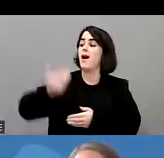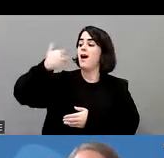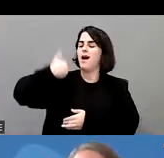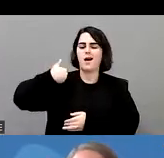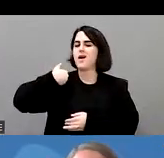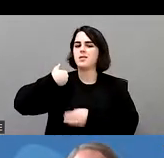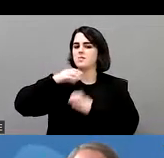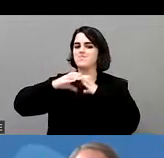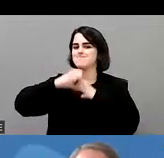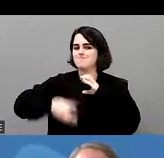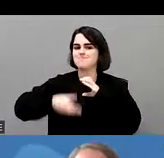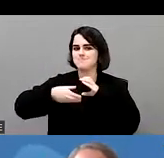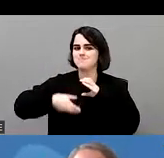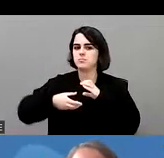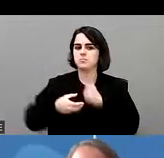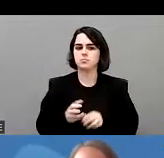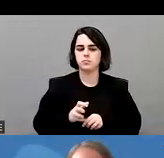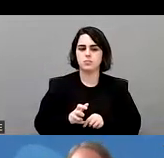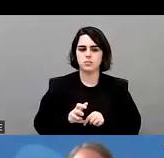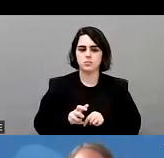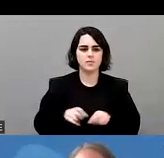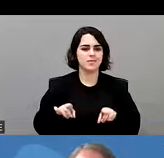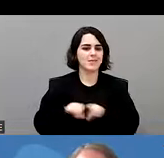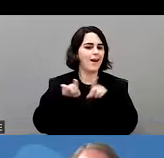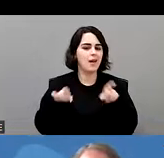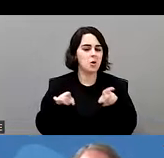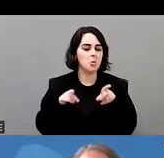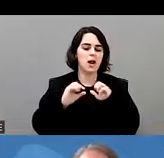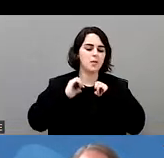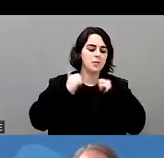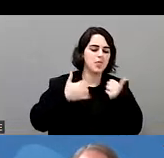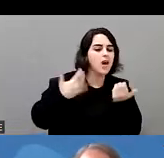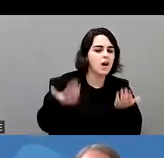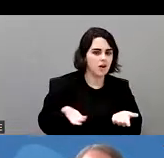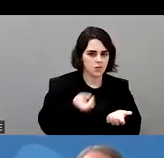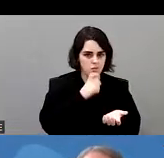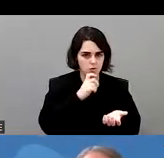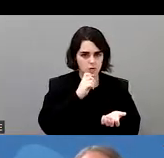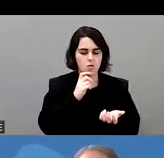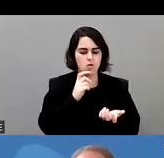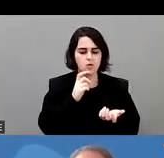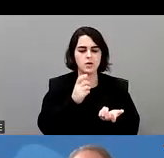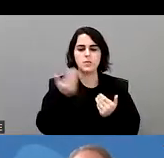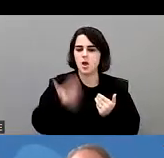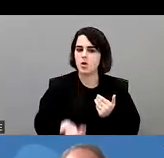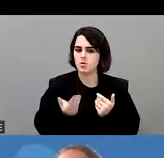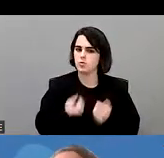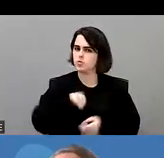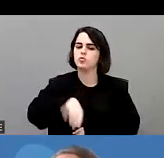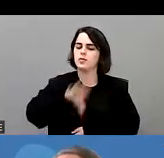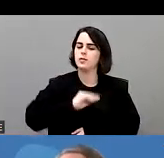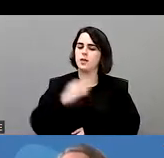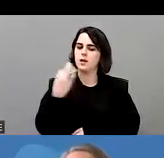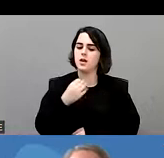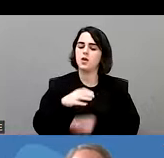no lo hubieran podido tener. Da igual por dónde empecemos, pero que lo importante, y tenemos que entender que cada usuario tiene